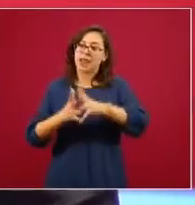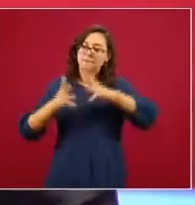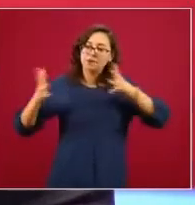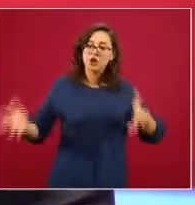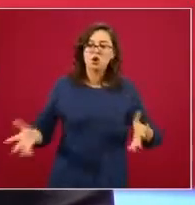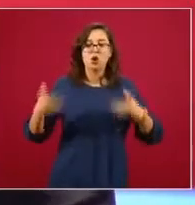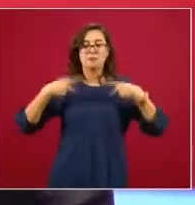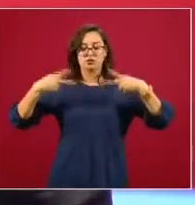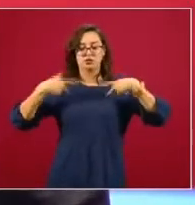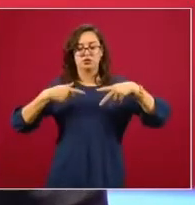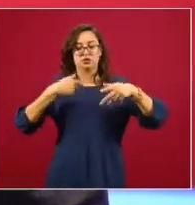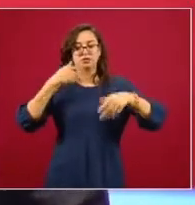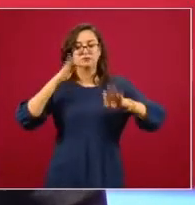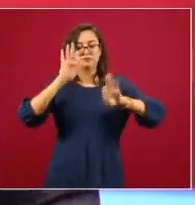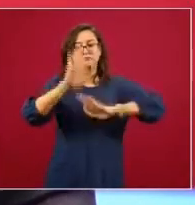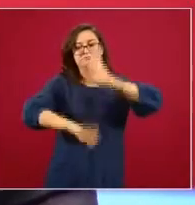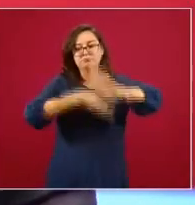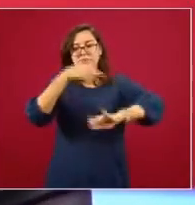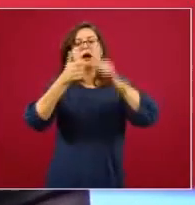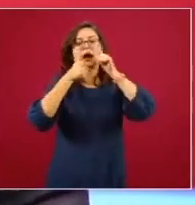cobertura en la medida que hubiera